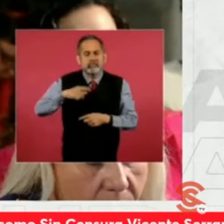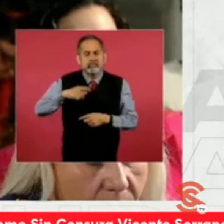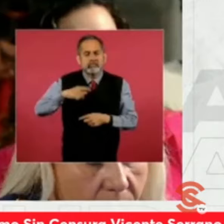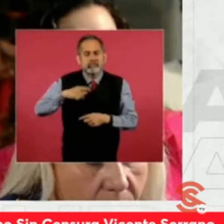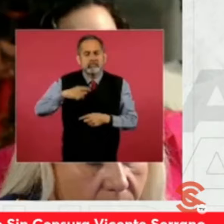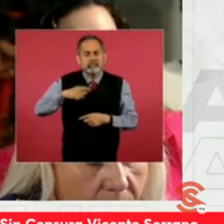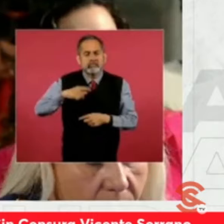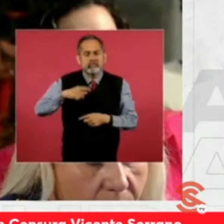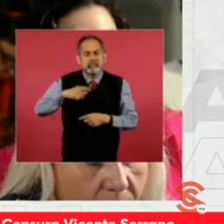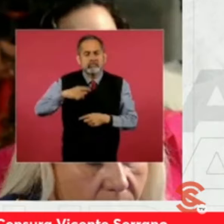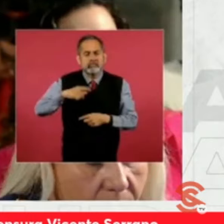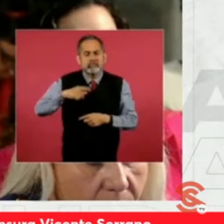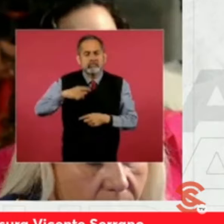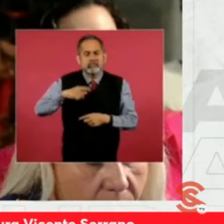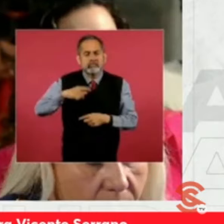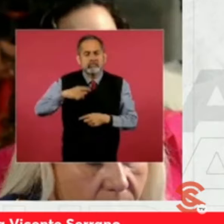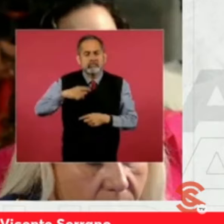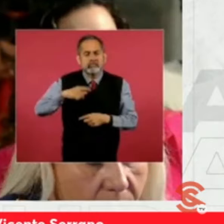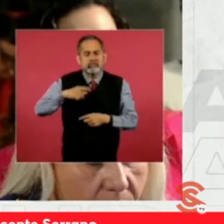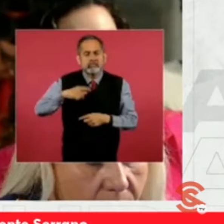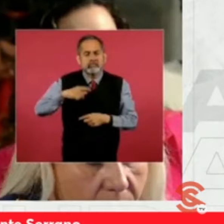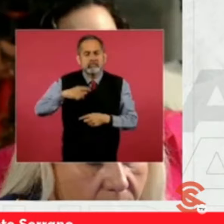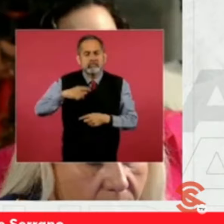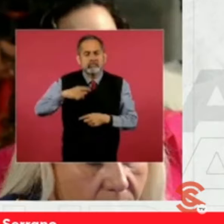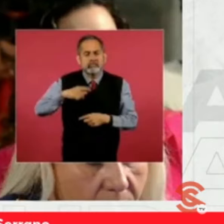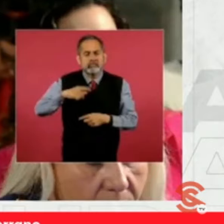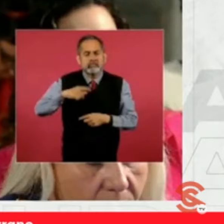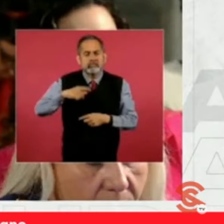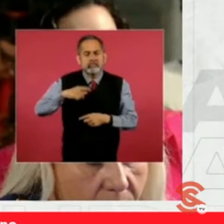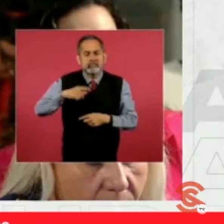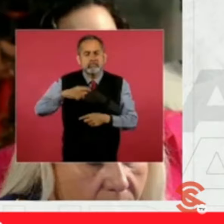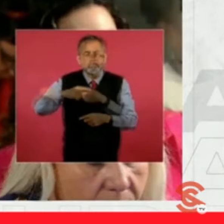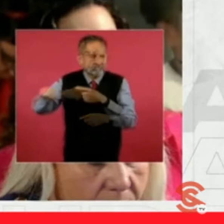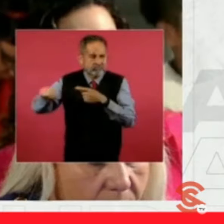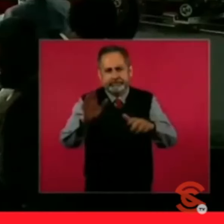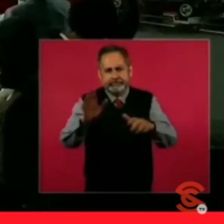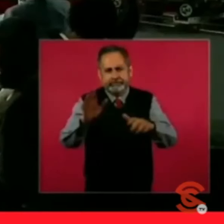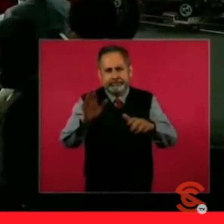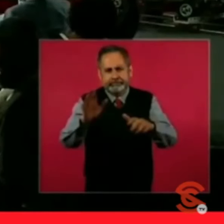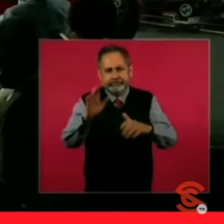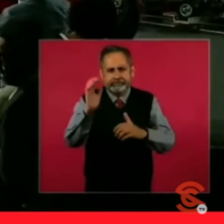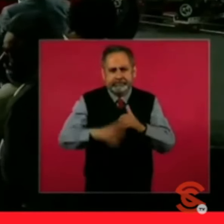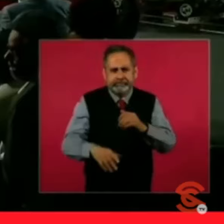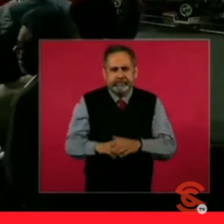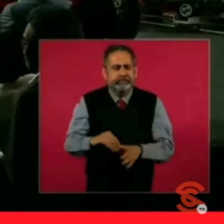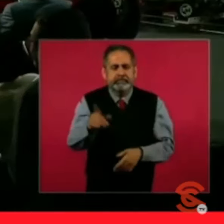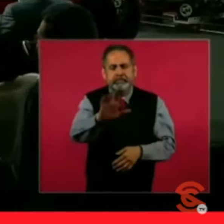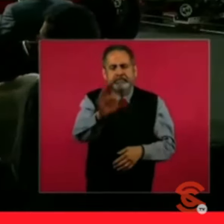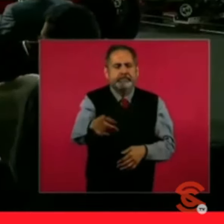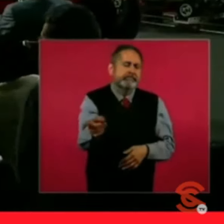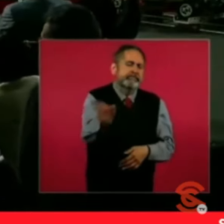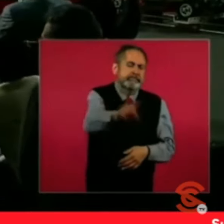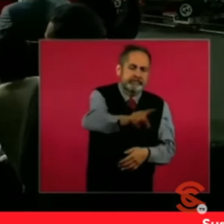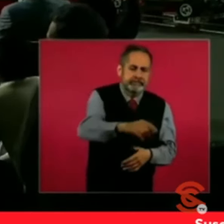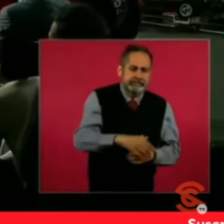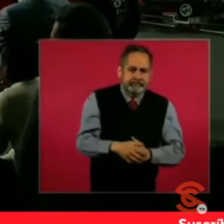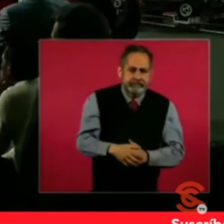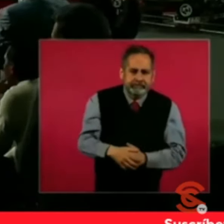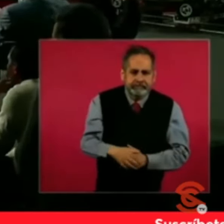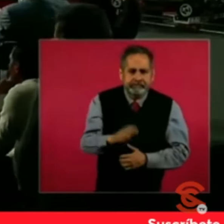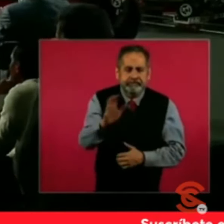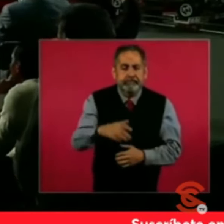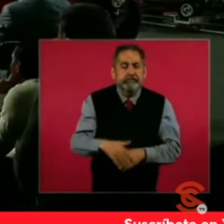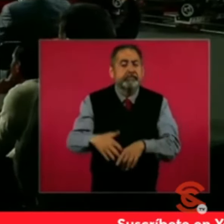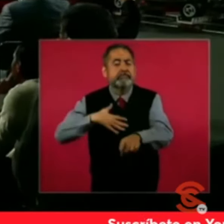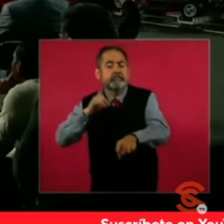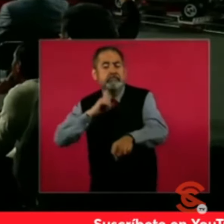sí, que para reírnos me pide por ahí Mario González en nuestro chat. Adelante. Nada más decirle que justo porque está, mi segundo